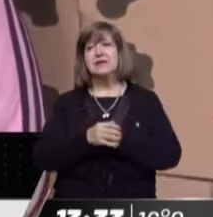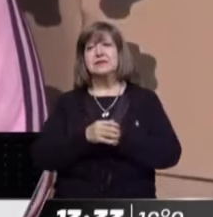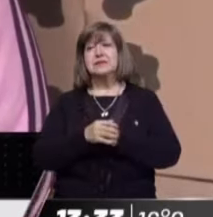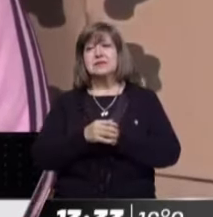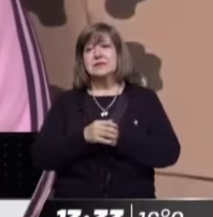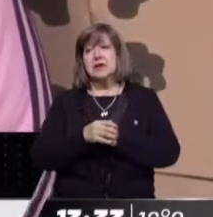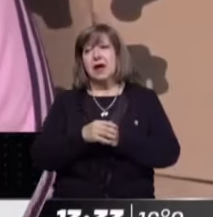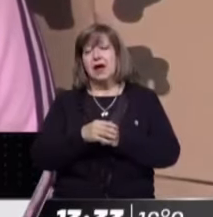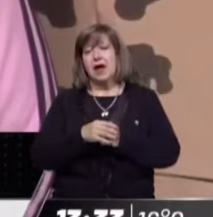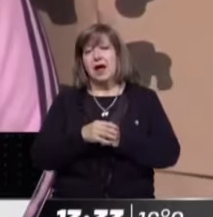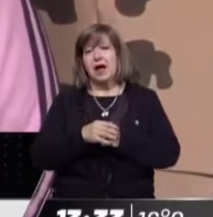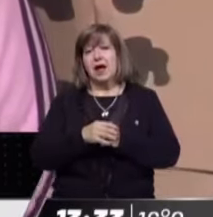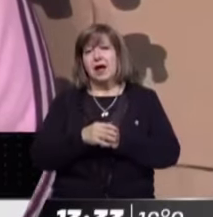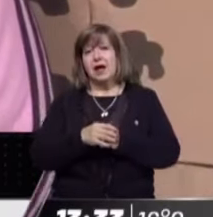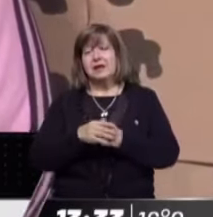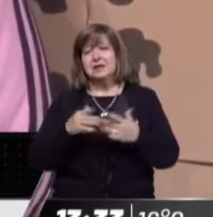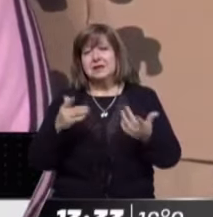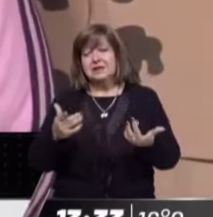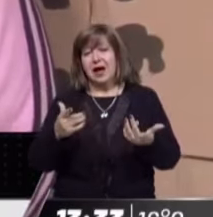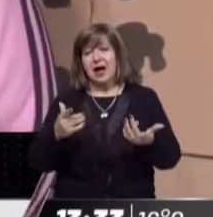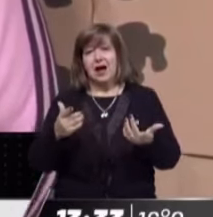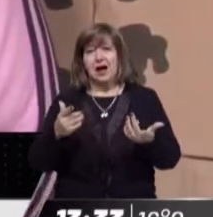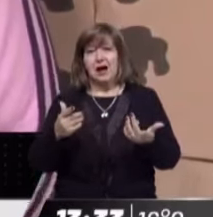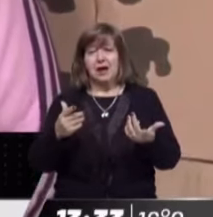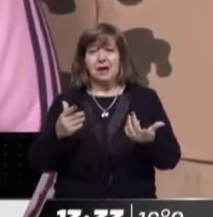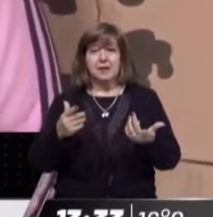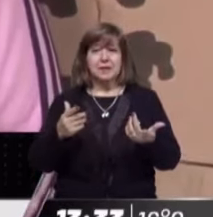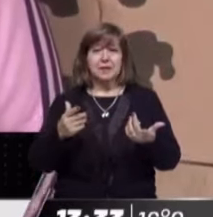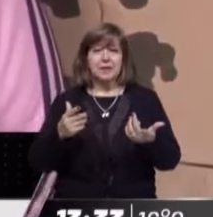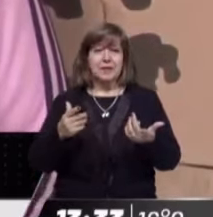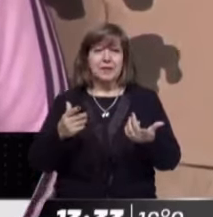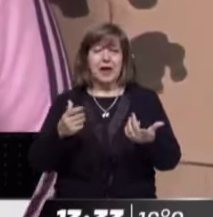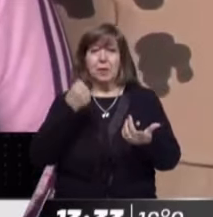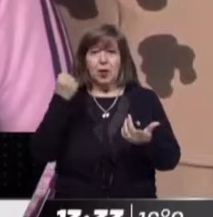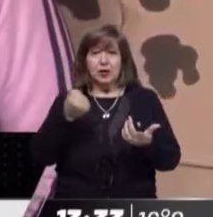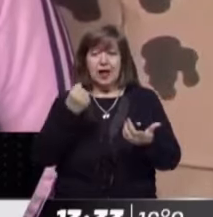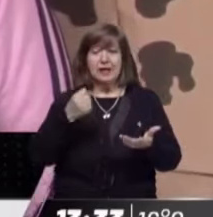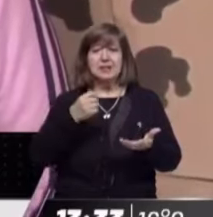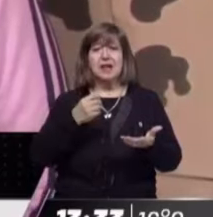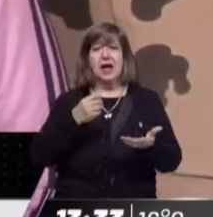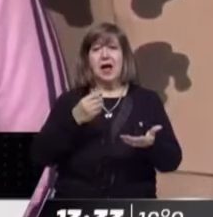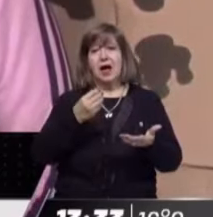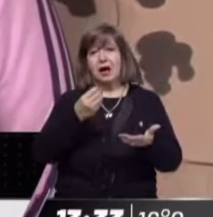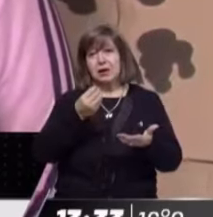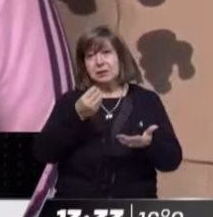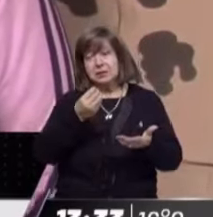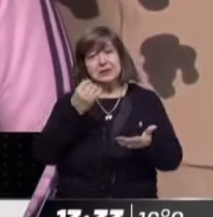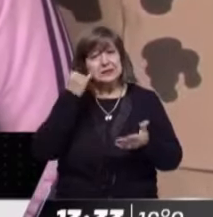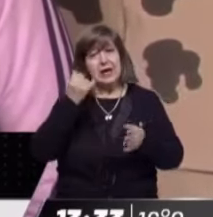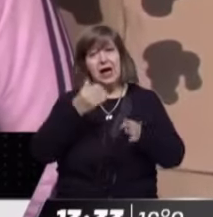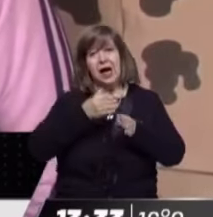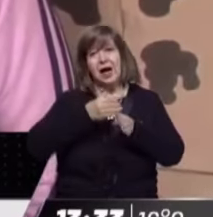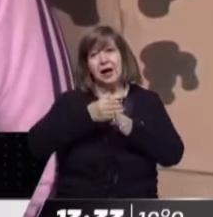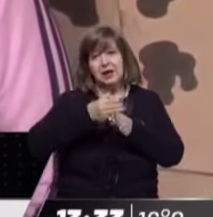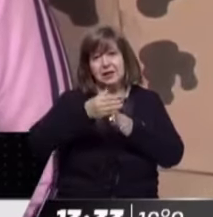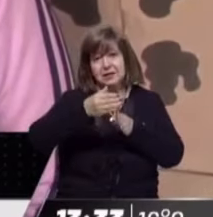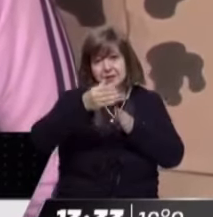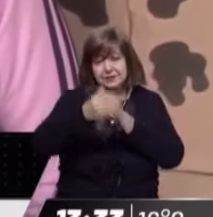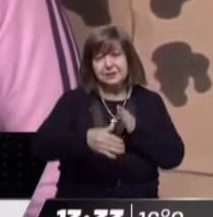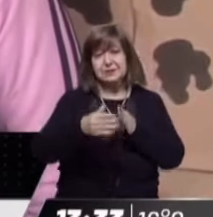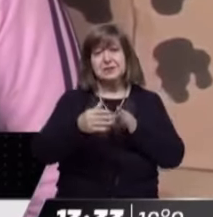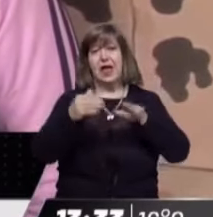porque era esto corresponde a a una importante cantidad de alimentos próximos a vencerse que estaban en